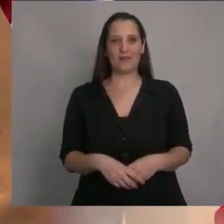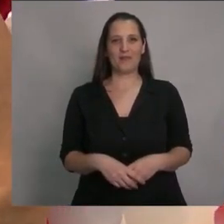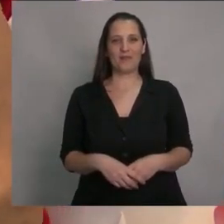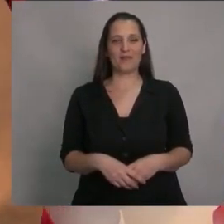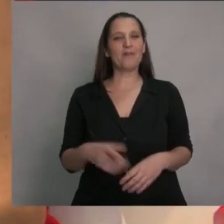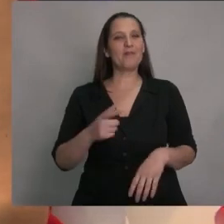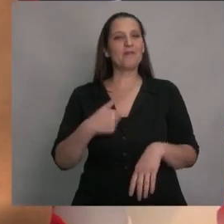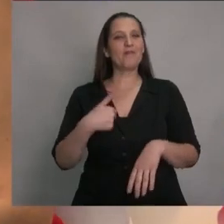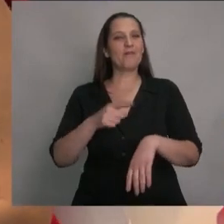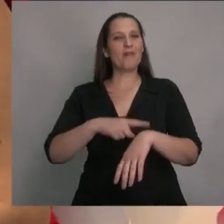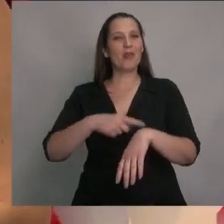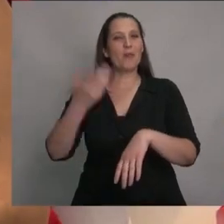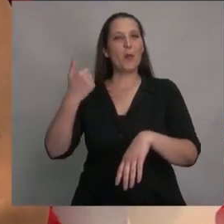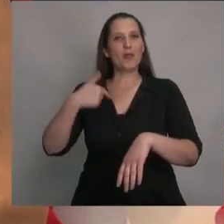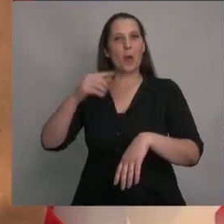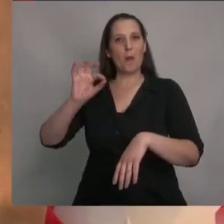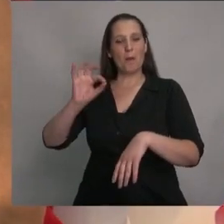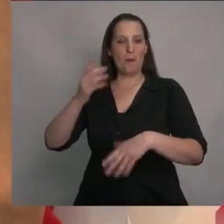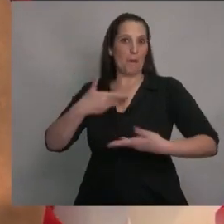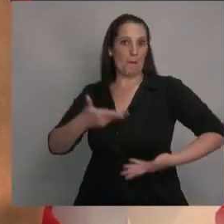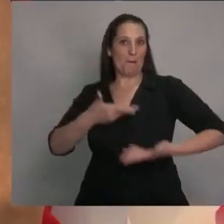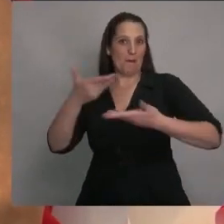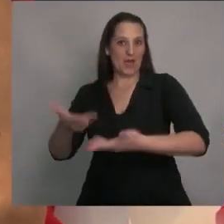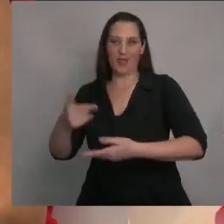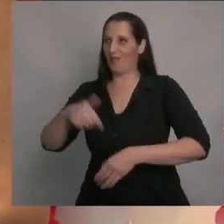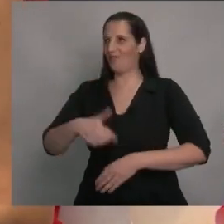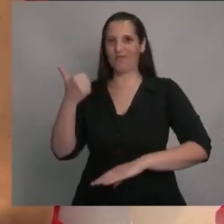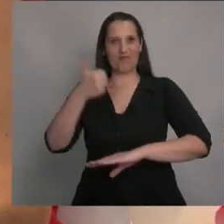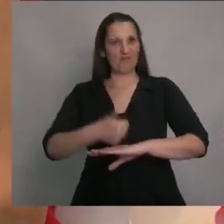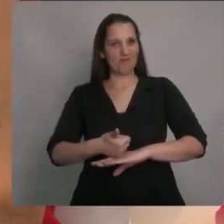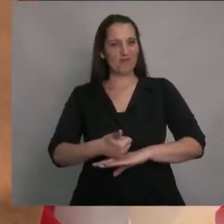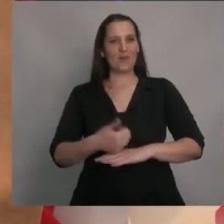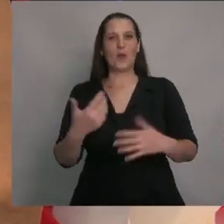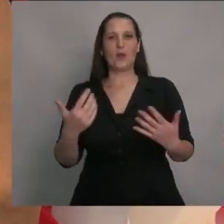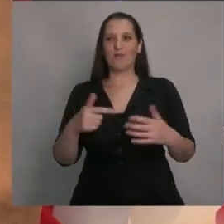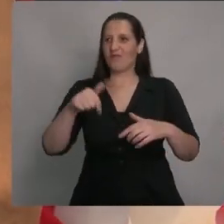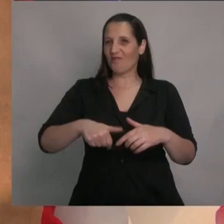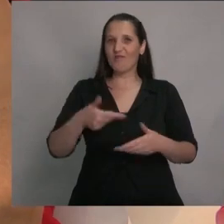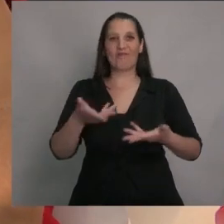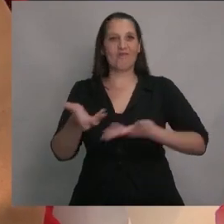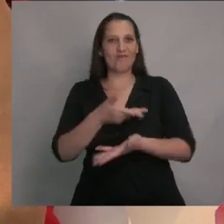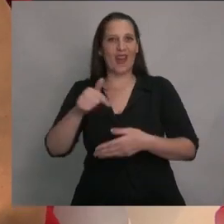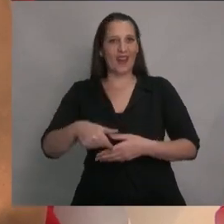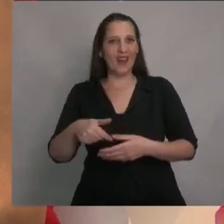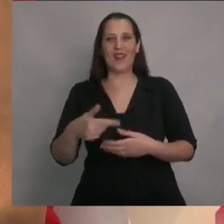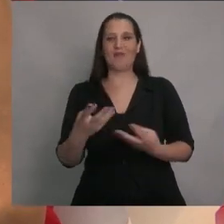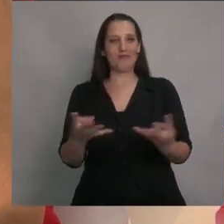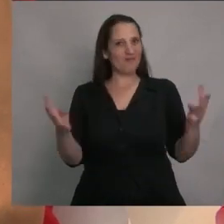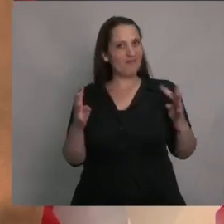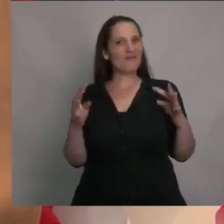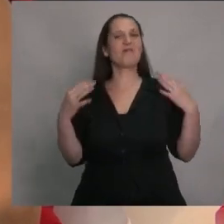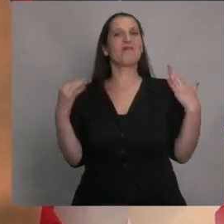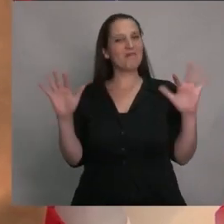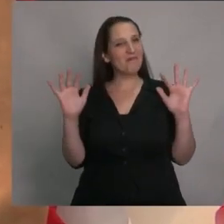Cuando tuve la oportunidad, la invitación para participar de esta mesa, de esta sesión,